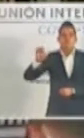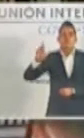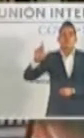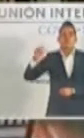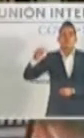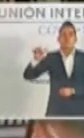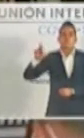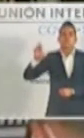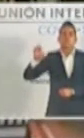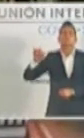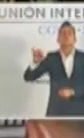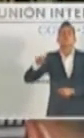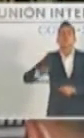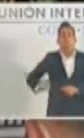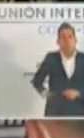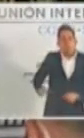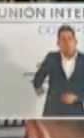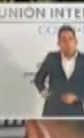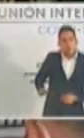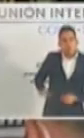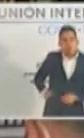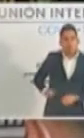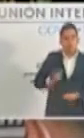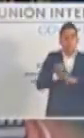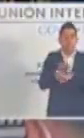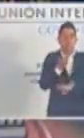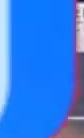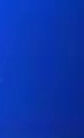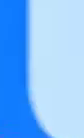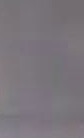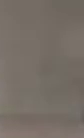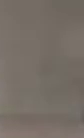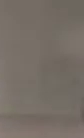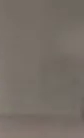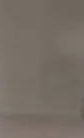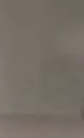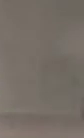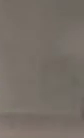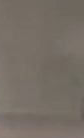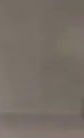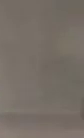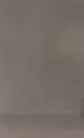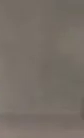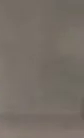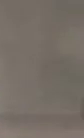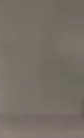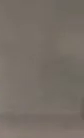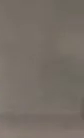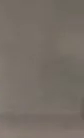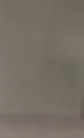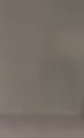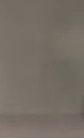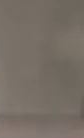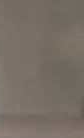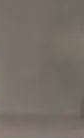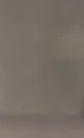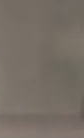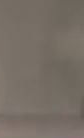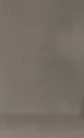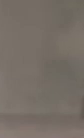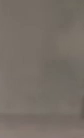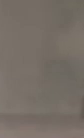se etiquete un rubro específico de coronavirus nadie te puede decir hasta